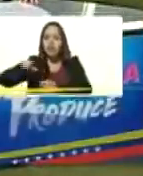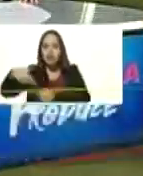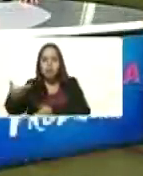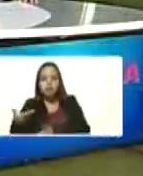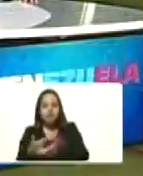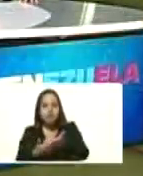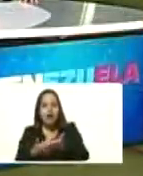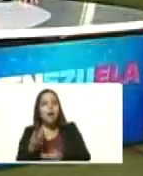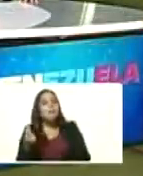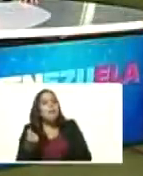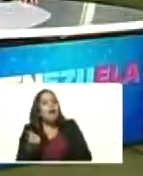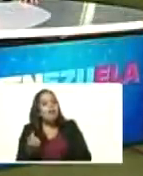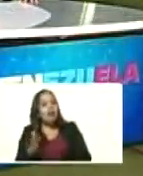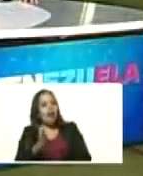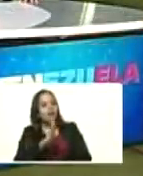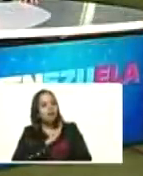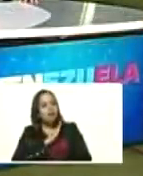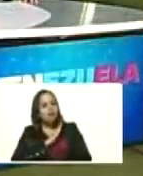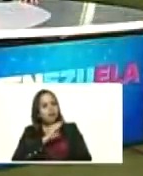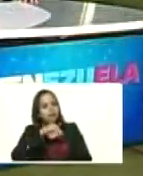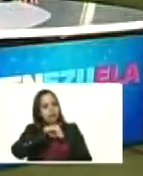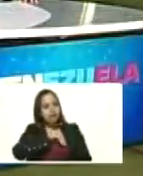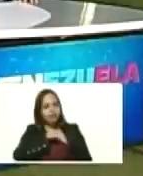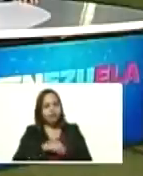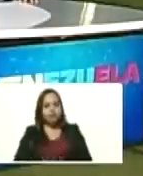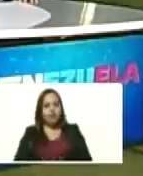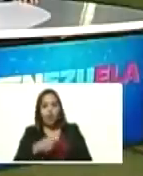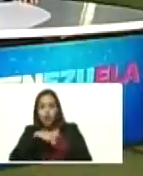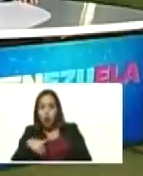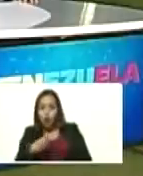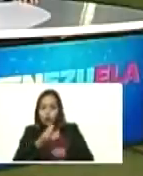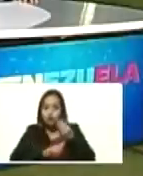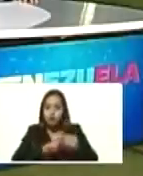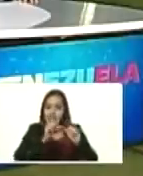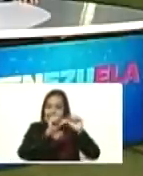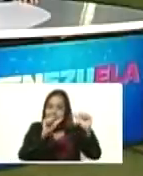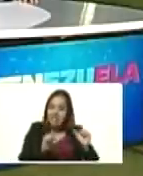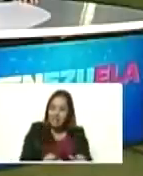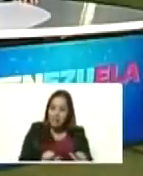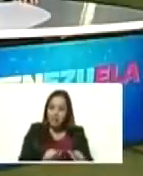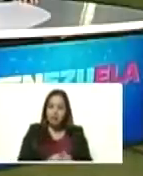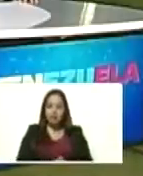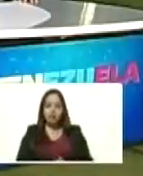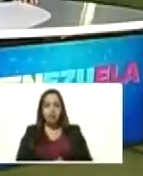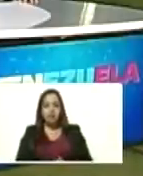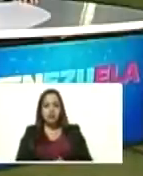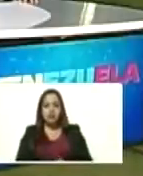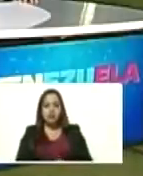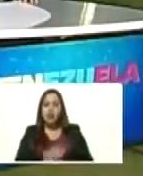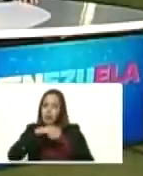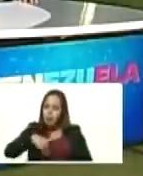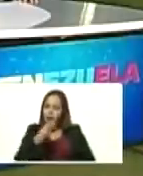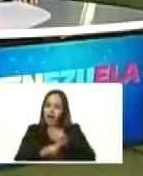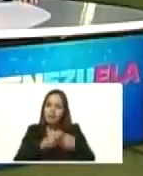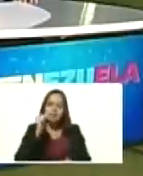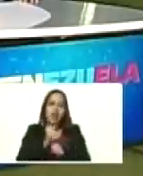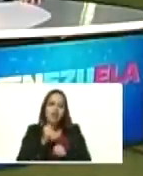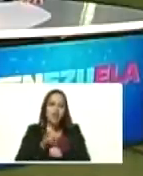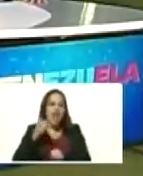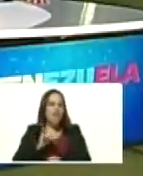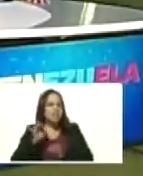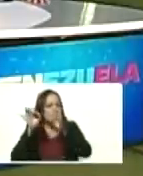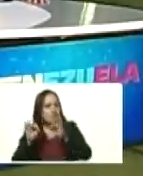platica hemos ido montando un sistema que funcione y garantice la